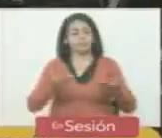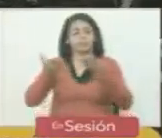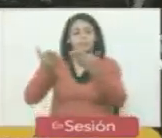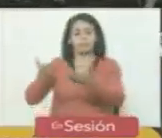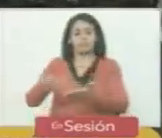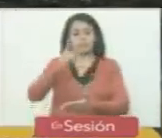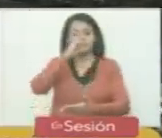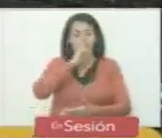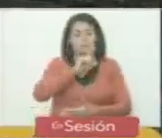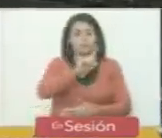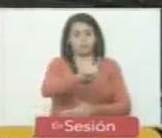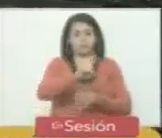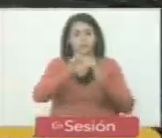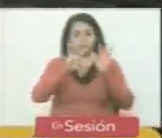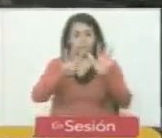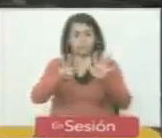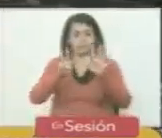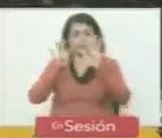en el año